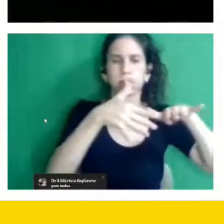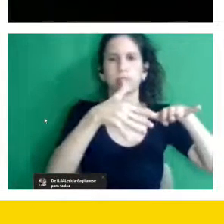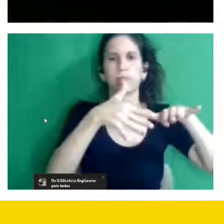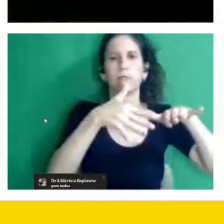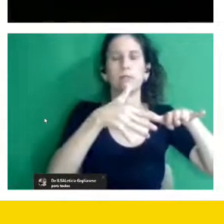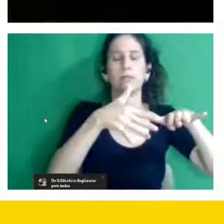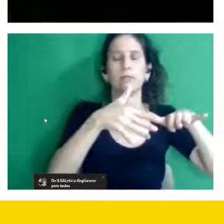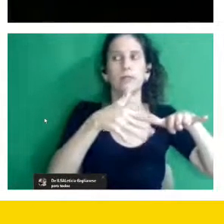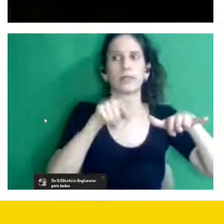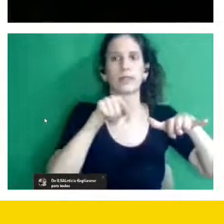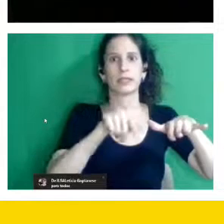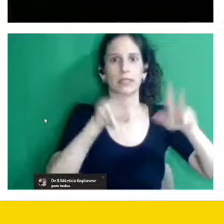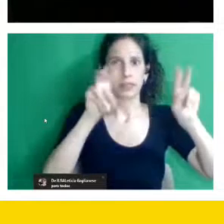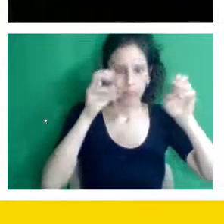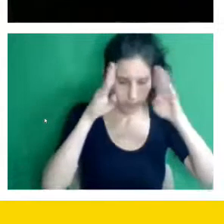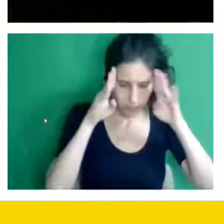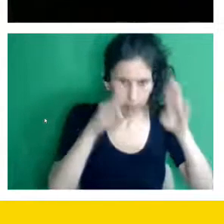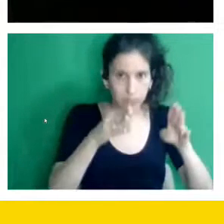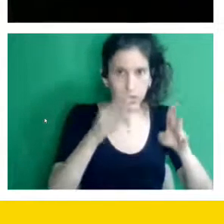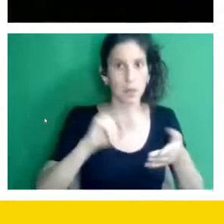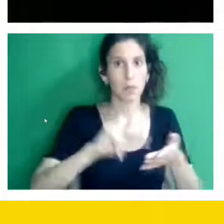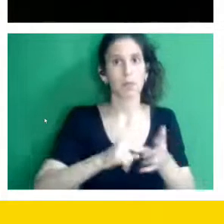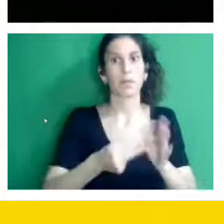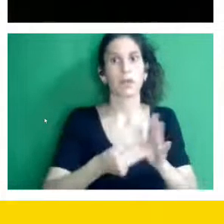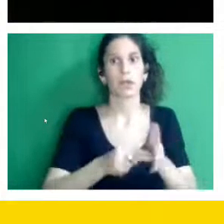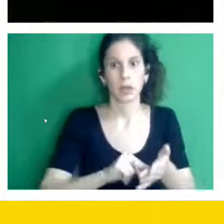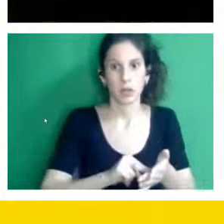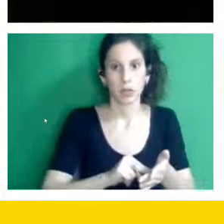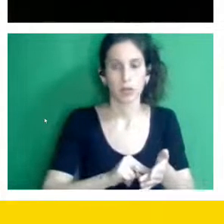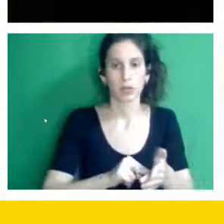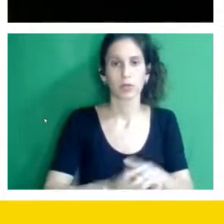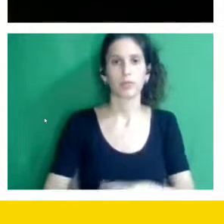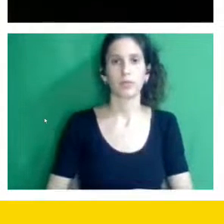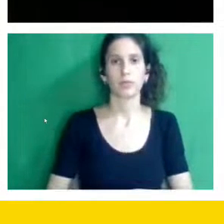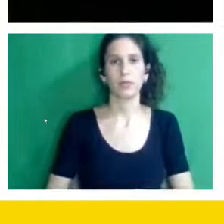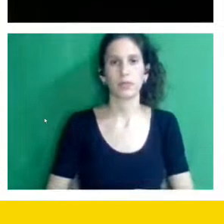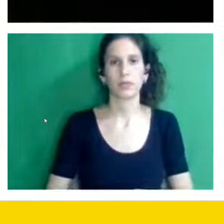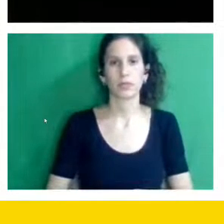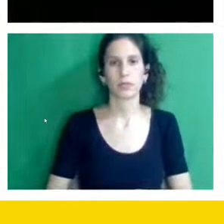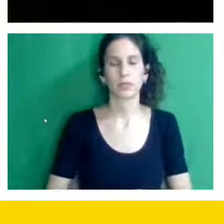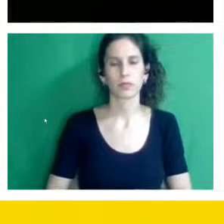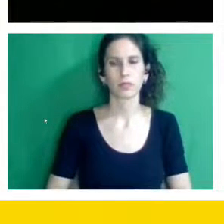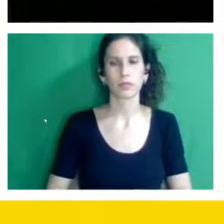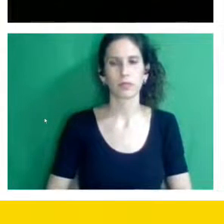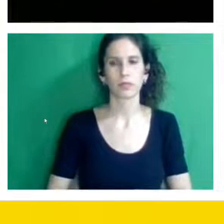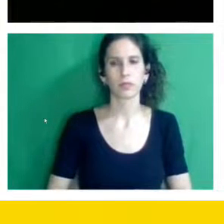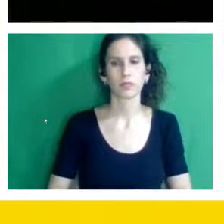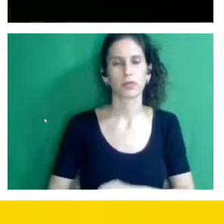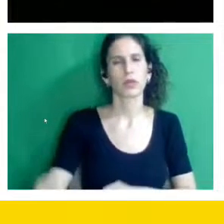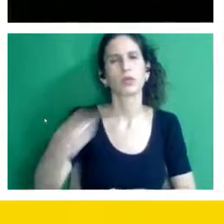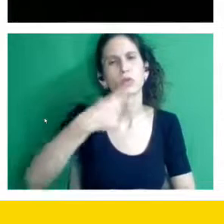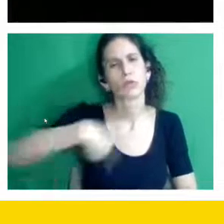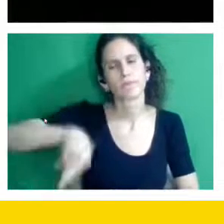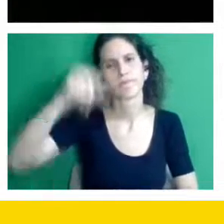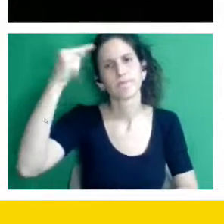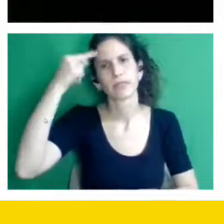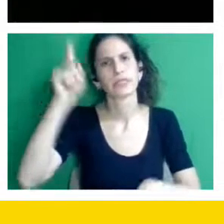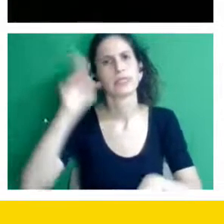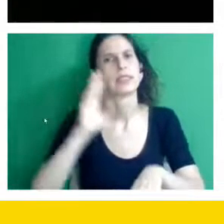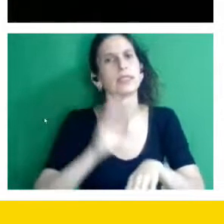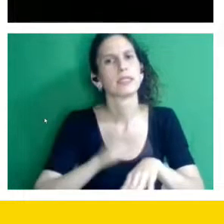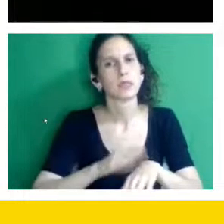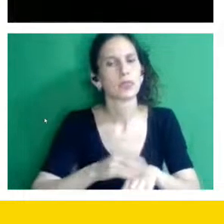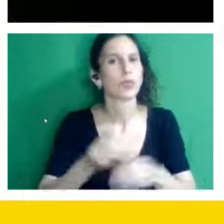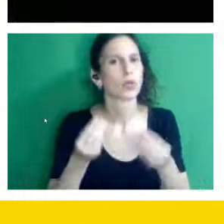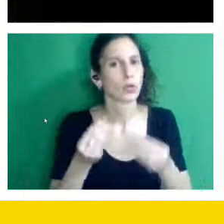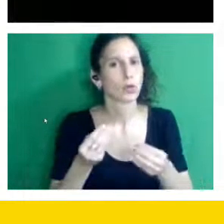respuesta, este es un pequeño instrumento que va a centrar la responsabilidad a través de un guía, que es un ingeniero en